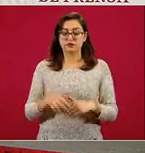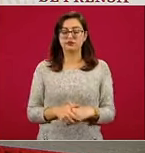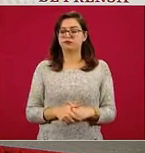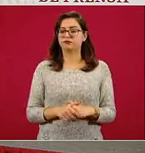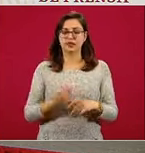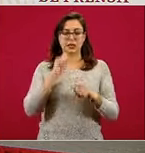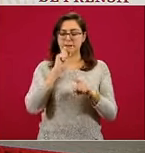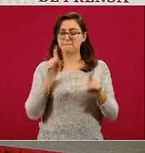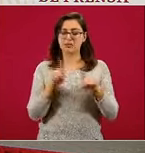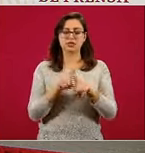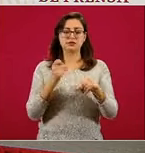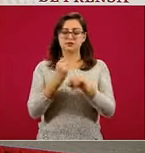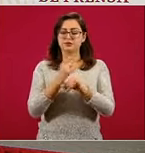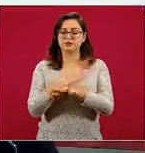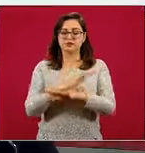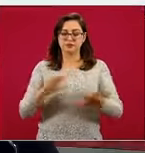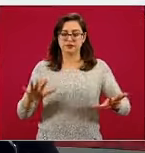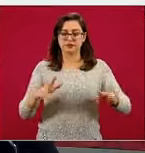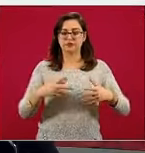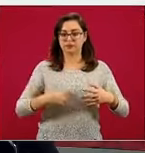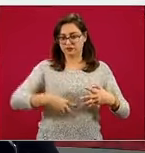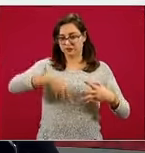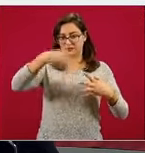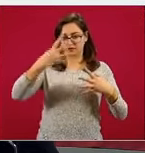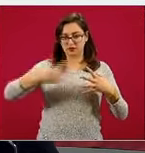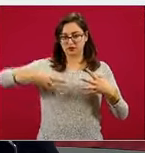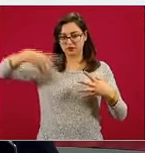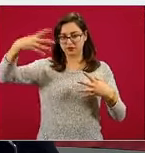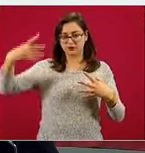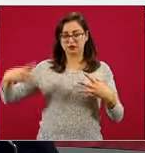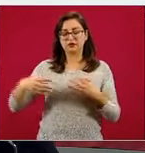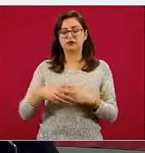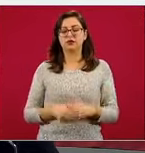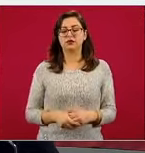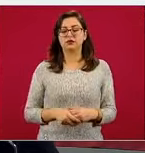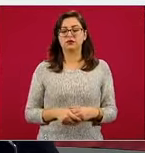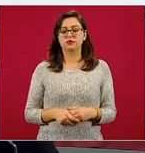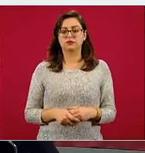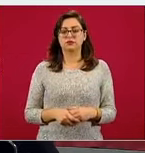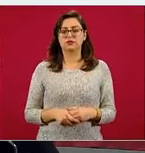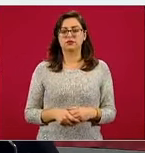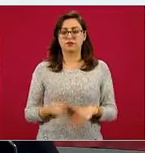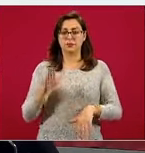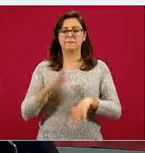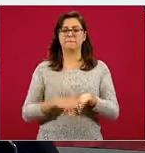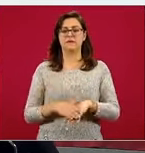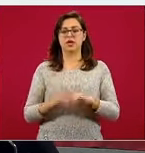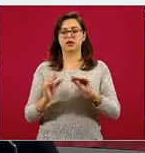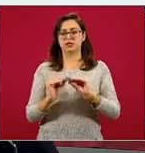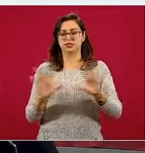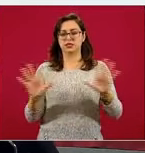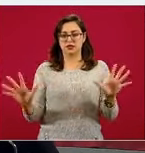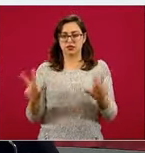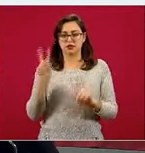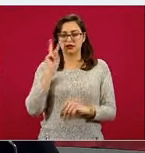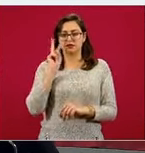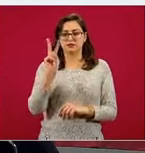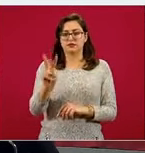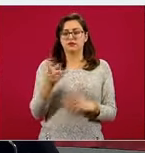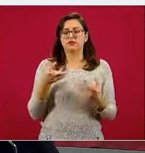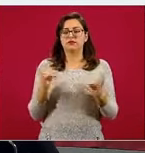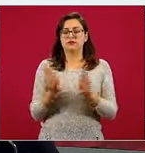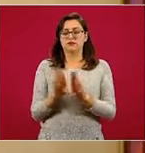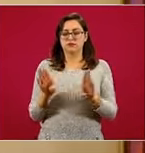misma información, pero en gráfica de curvas que nos permiten un poquito más identificar